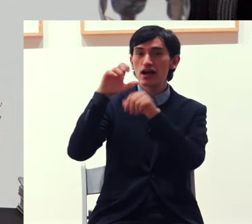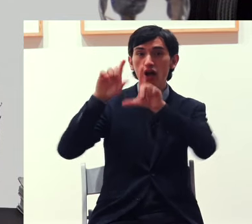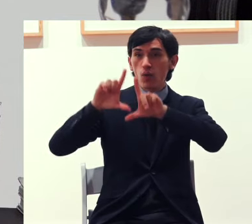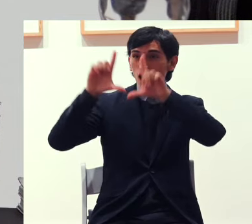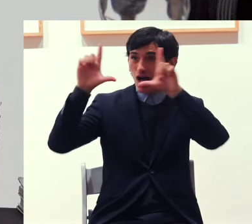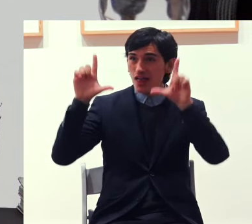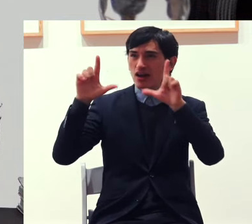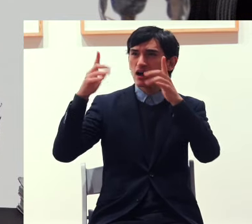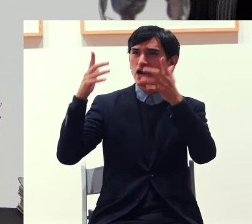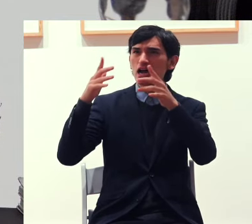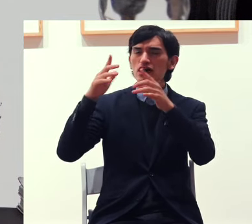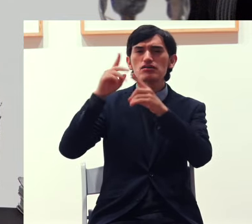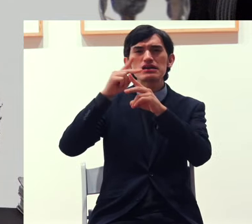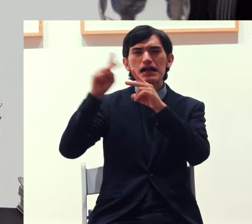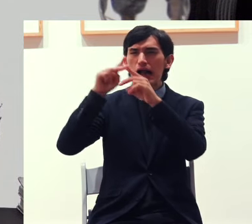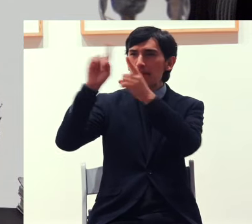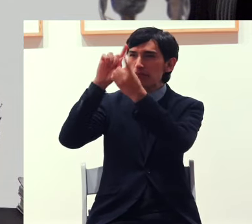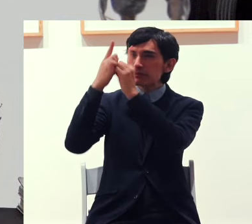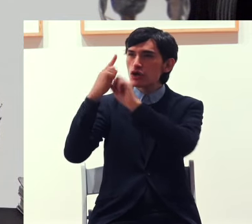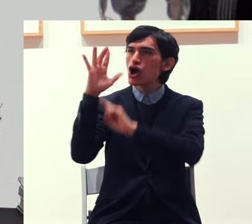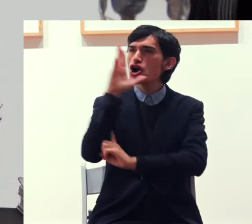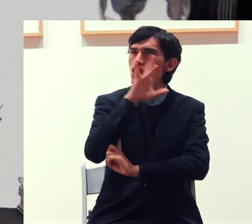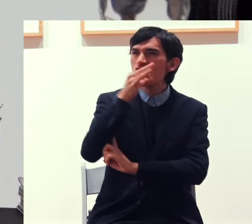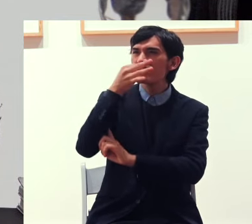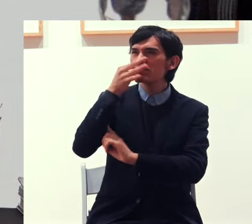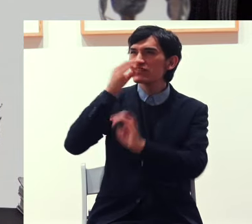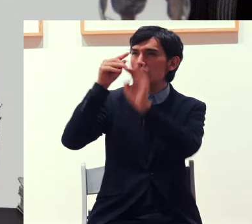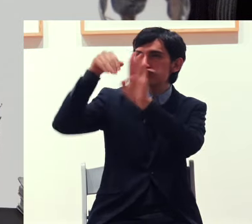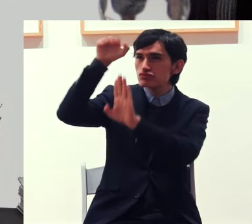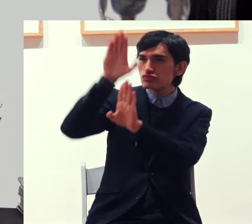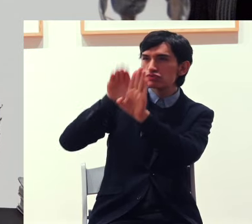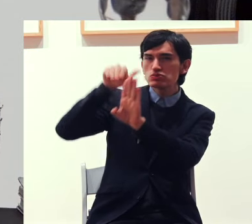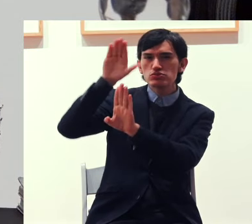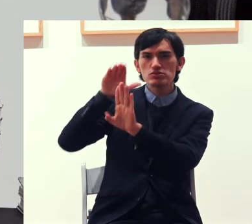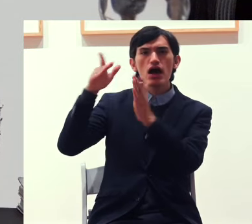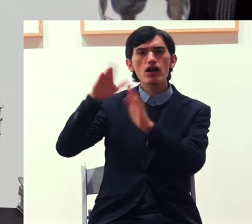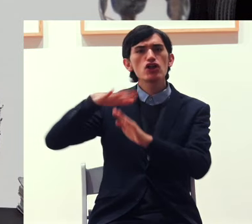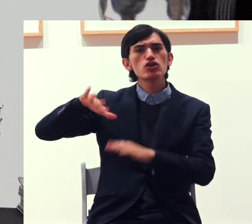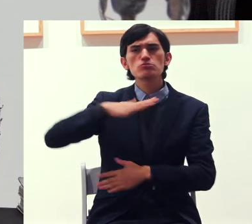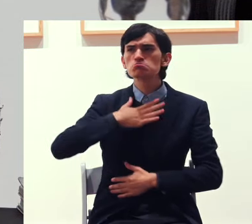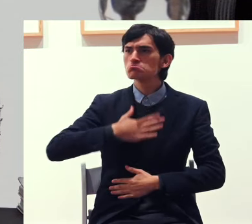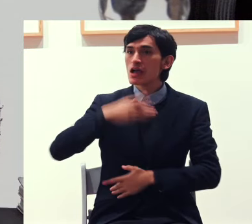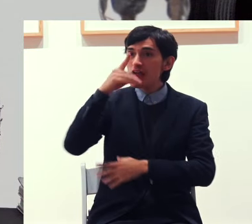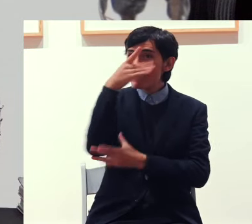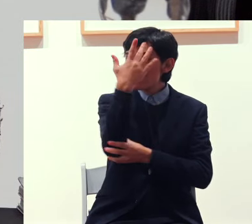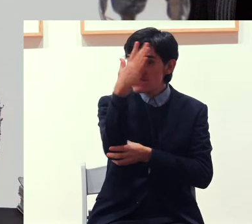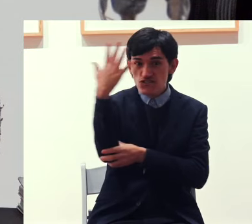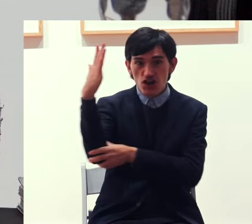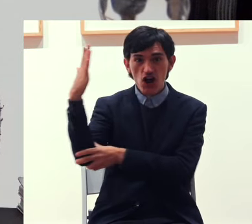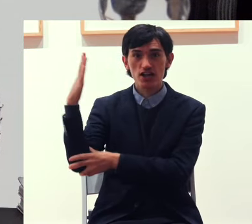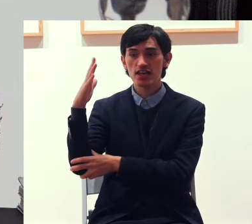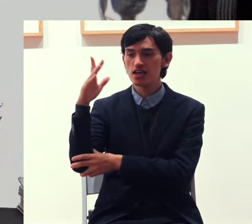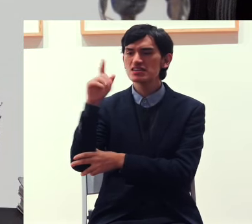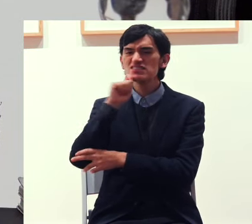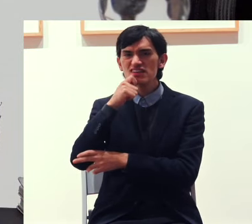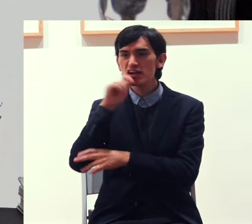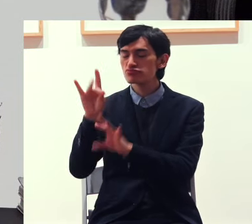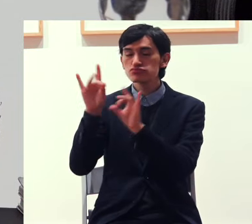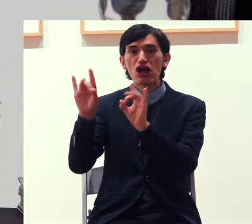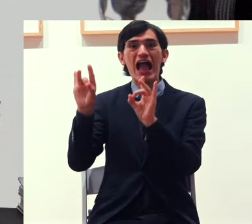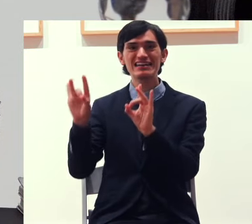naranja del cuadro, ahora recompuesto con matices de verde solamente. Todo está en calma. El bosque es